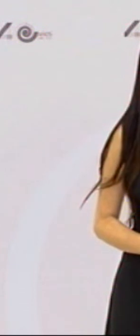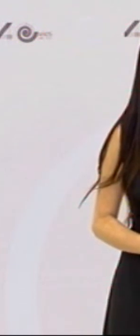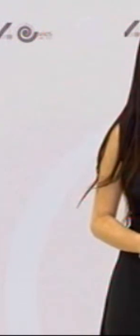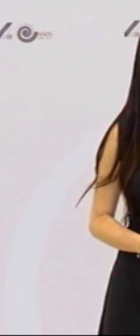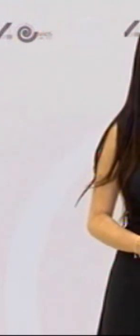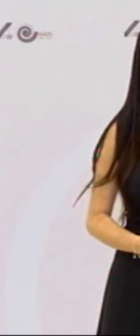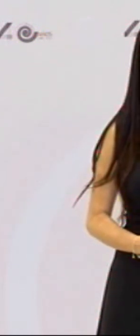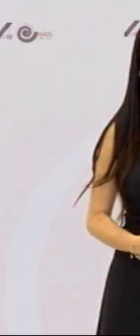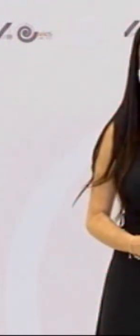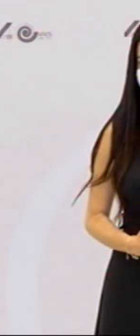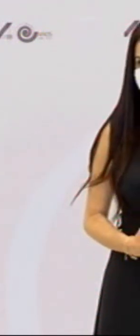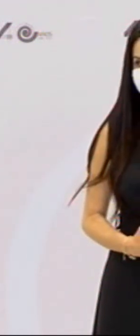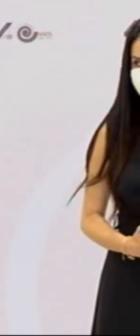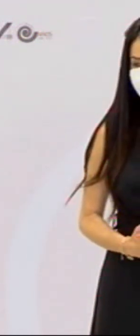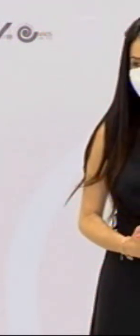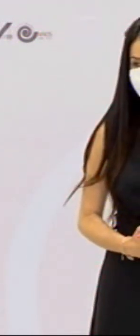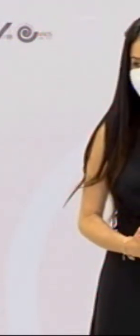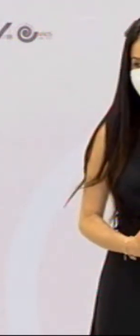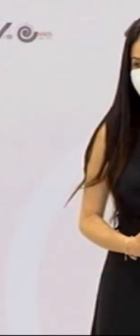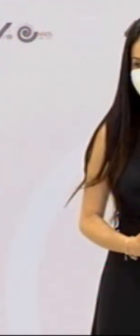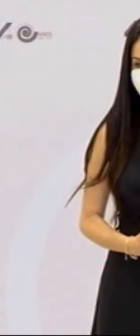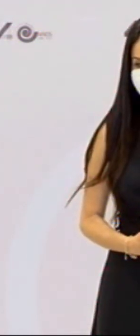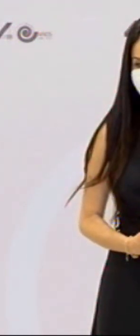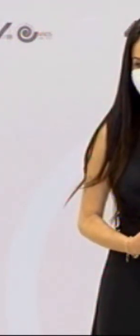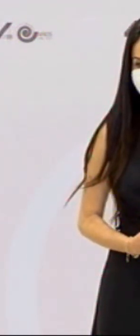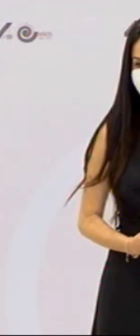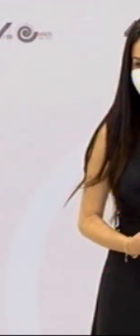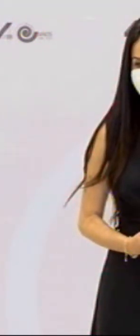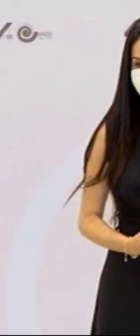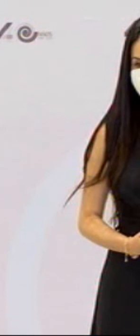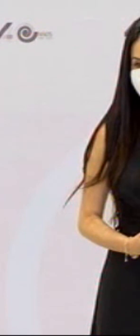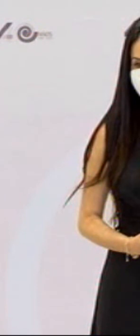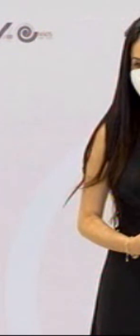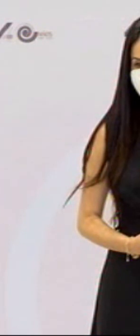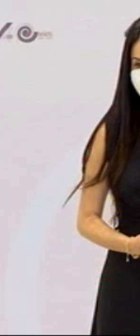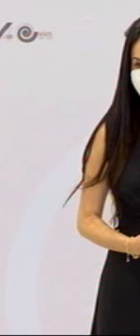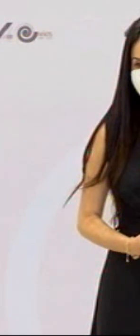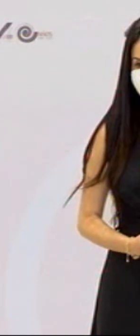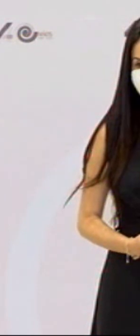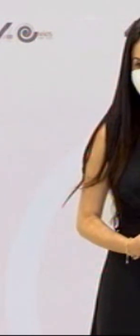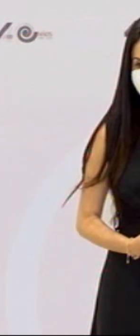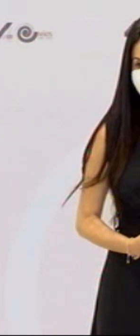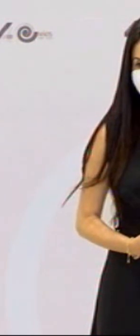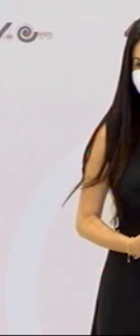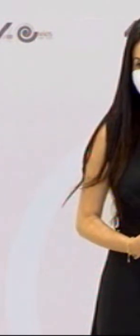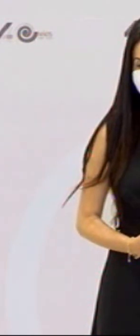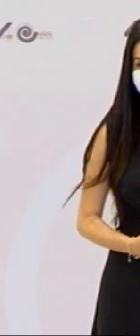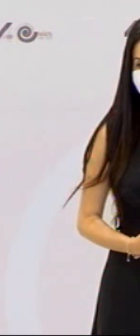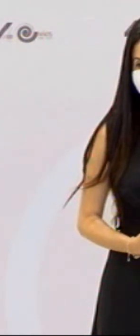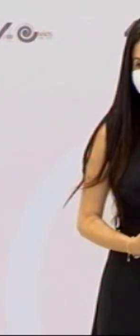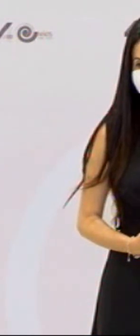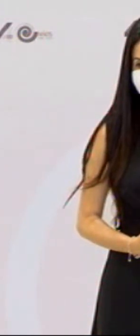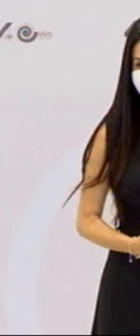de las islas no capitalinas vinculados a los sobrecostes que hoy tienen. Hay que tener en cuenta que las dos